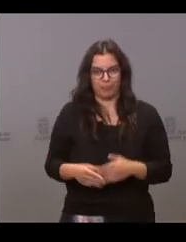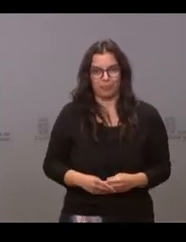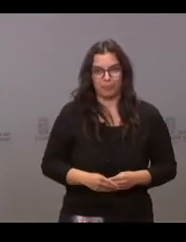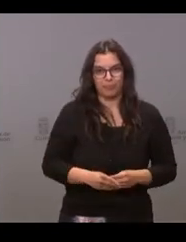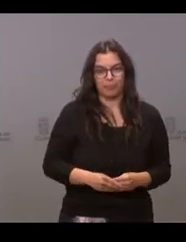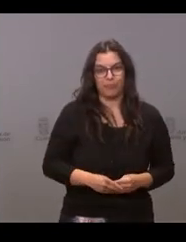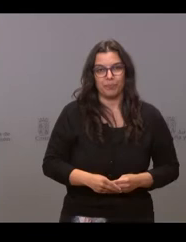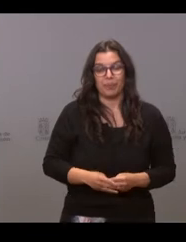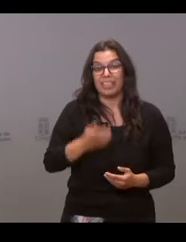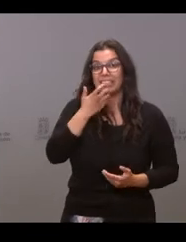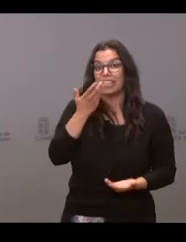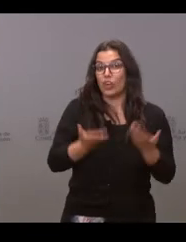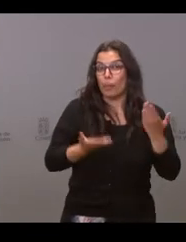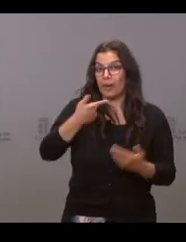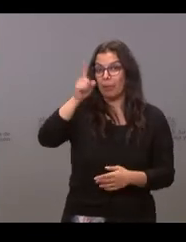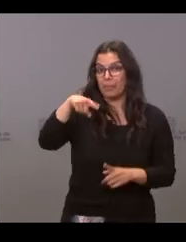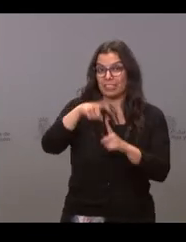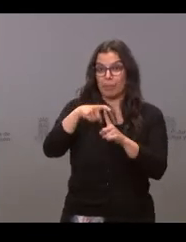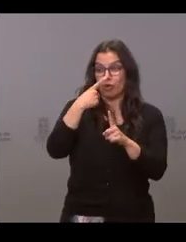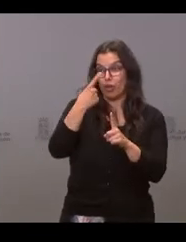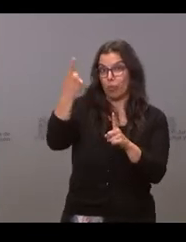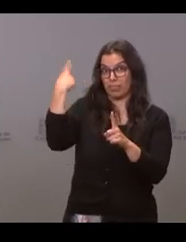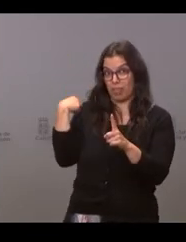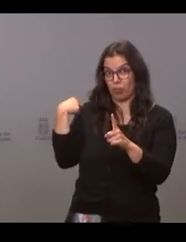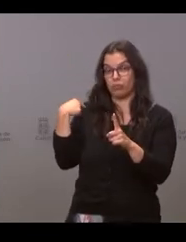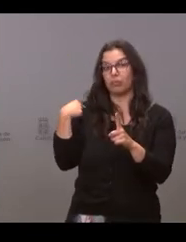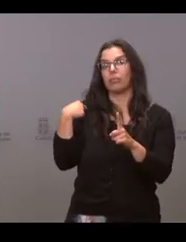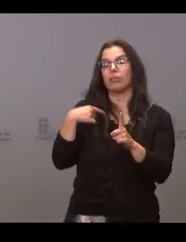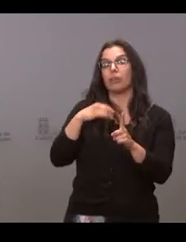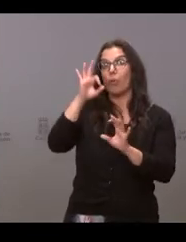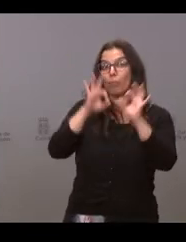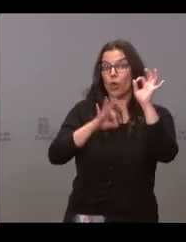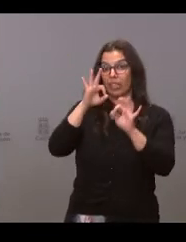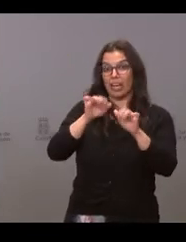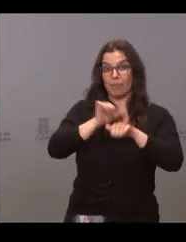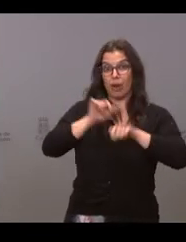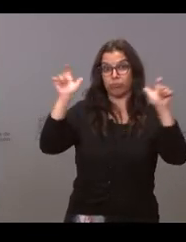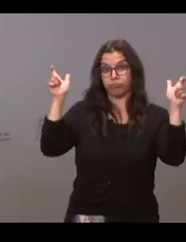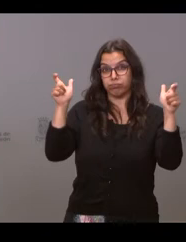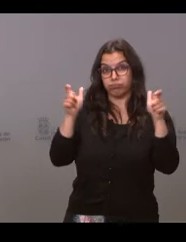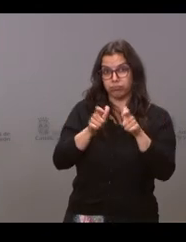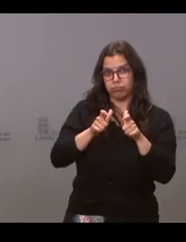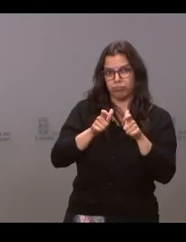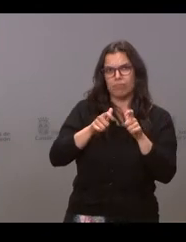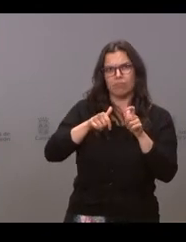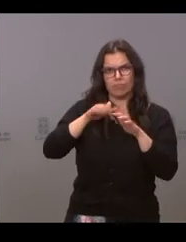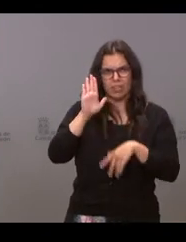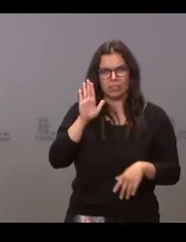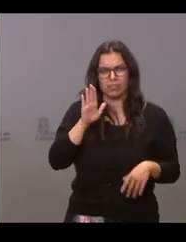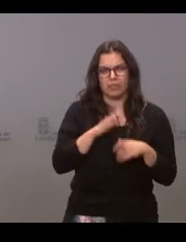si comparamos con el mes de mayo del año pasado el porcentaje todavía es muchísimo más elevado